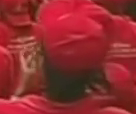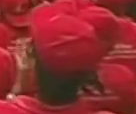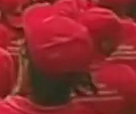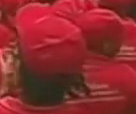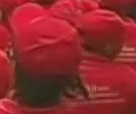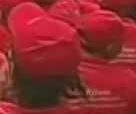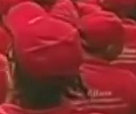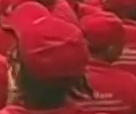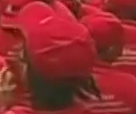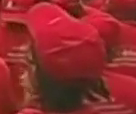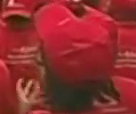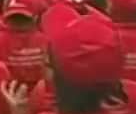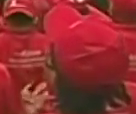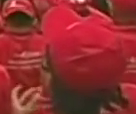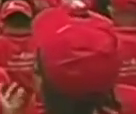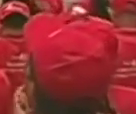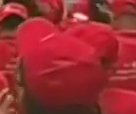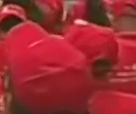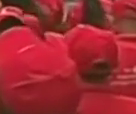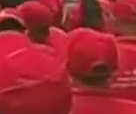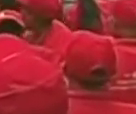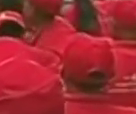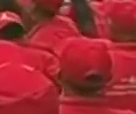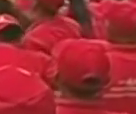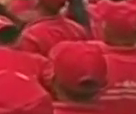Y con la palmita, pa, pa, pa.